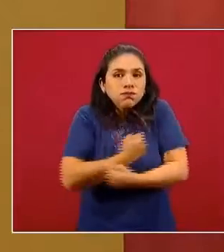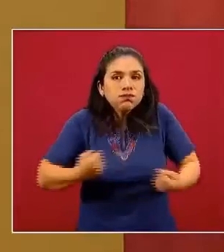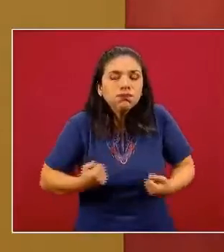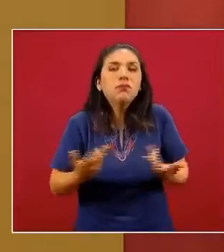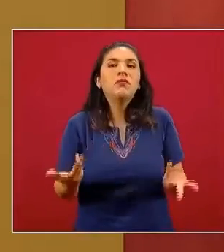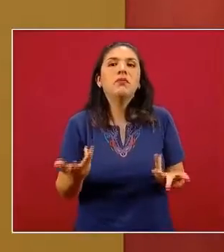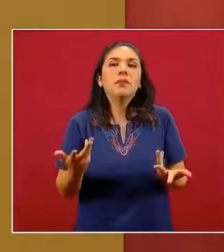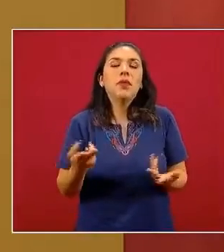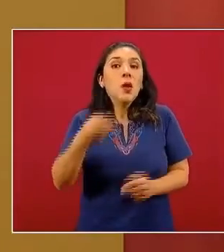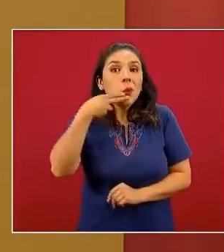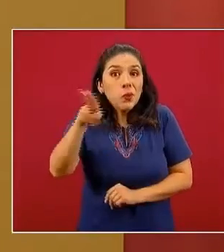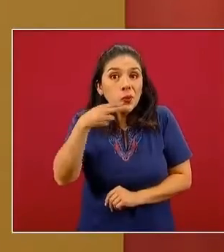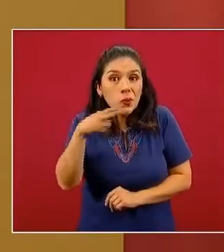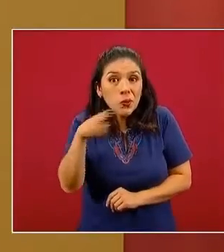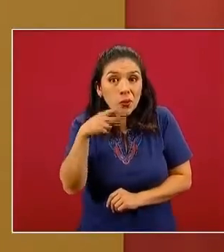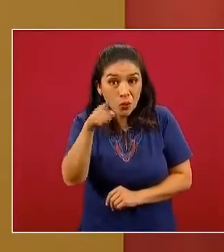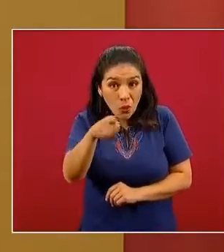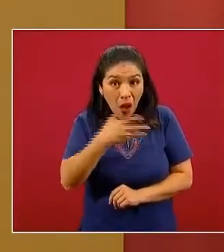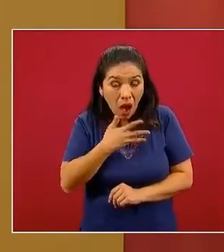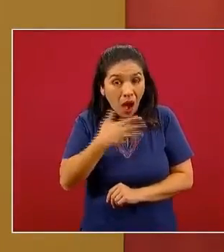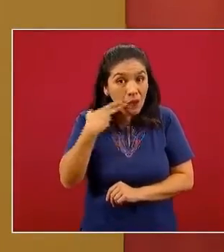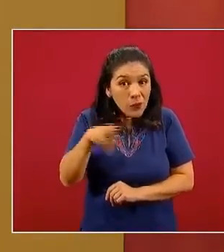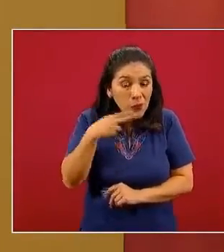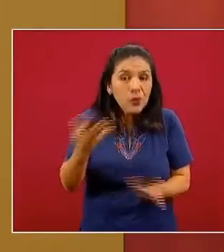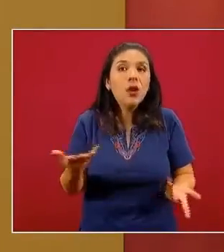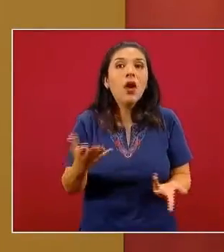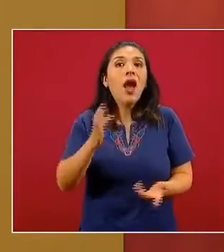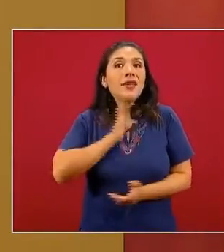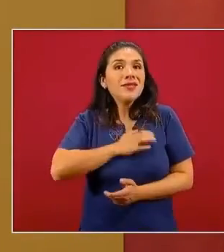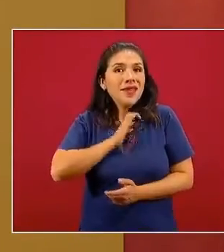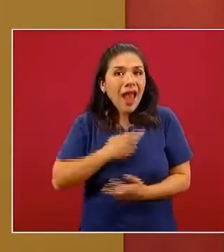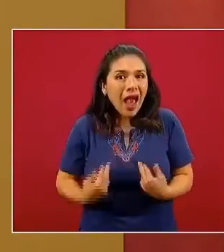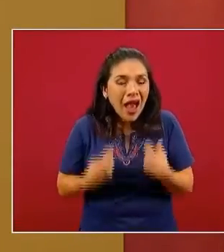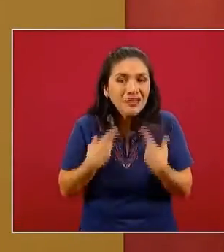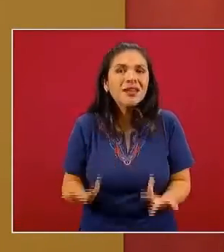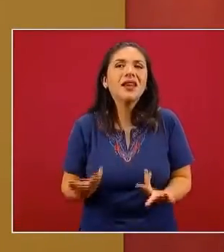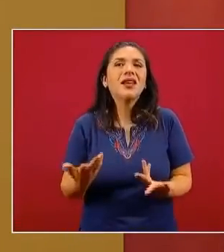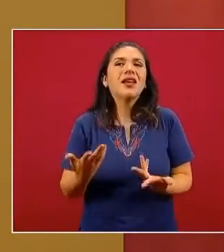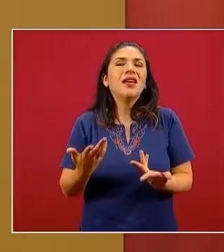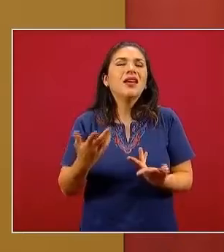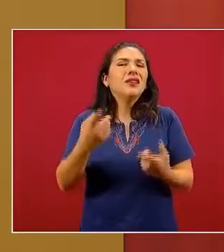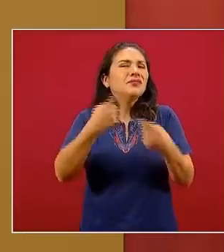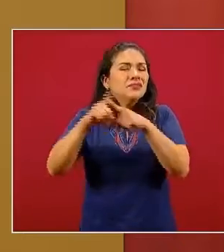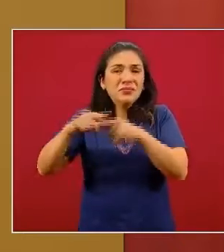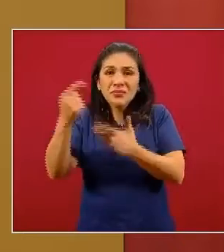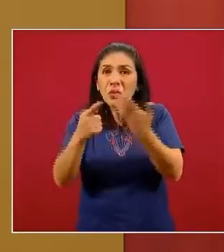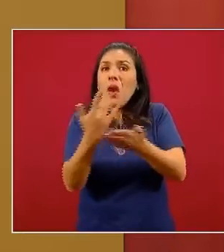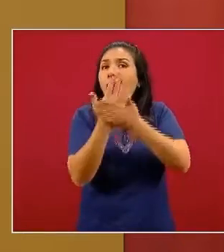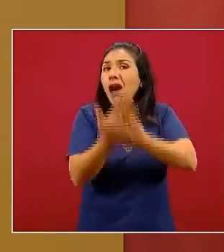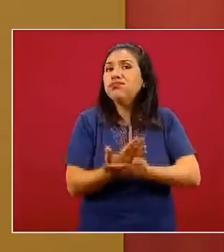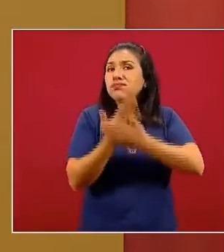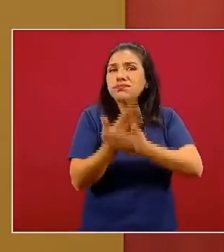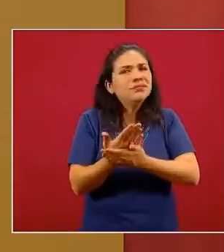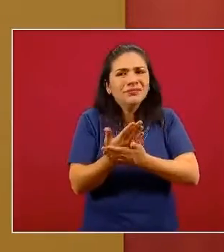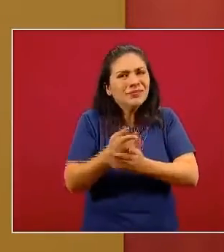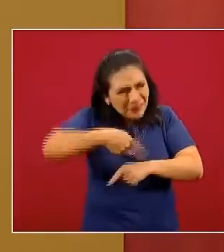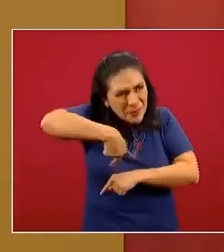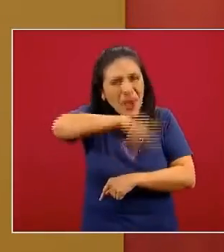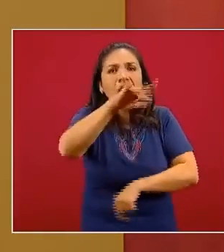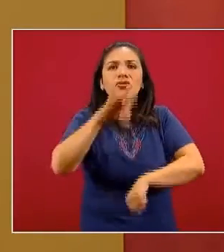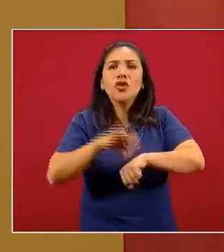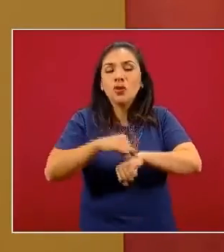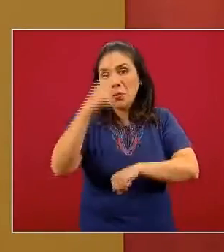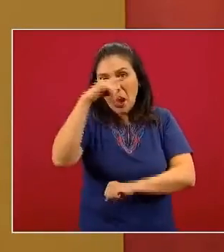obesidad, tabaquismo, usted fuma, cáncer, inmunosupresión, no se espere, por favor, vaya a que le